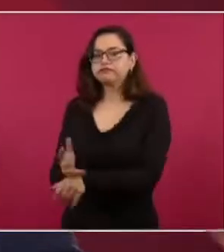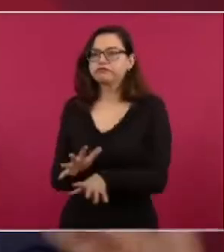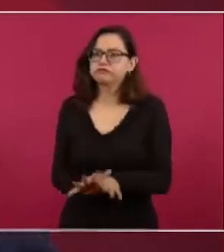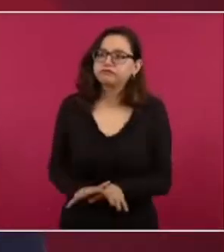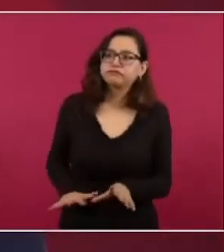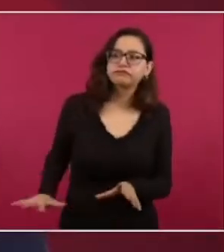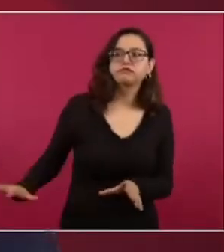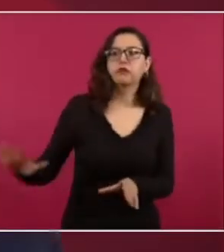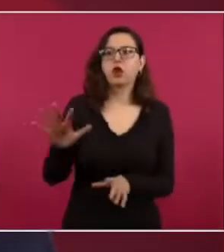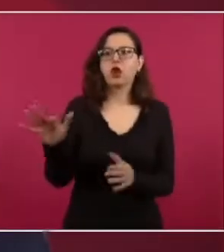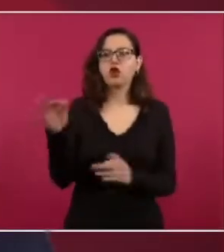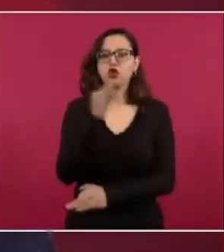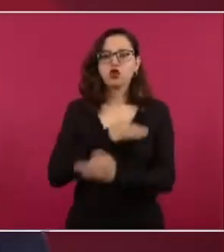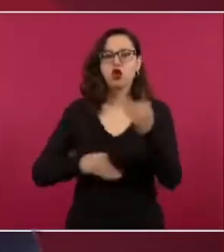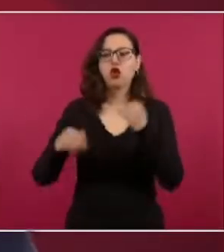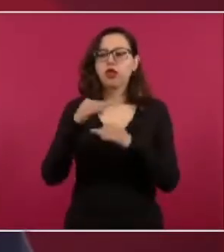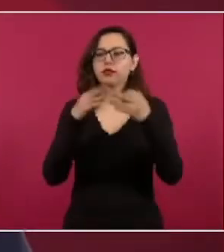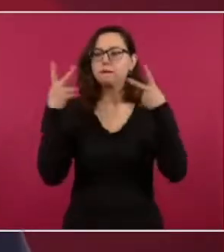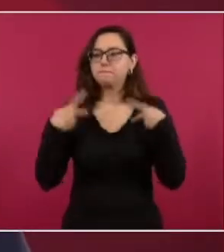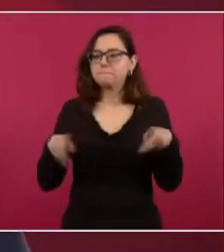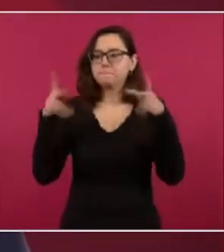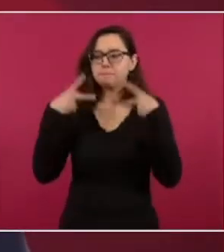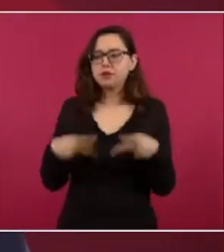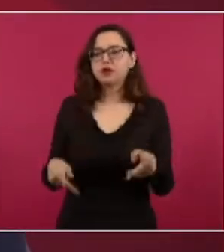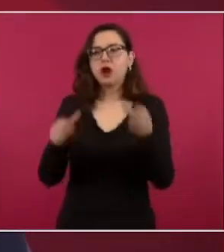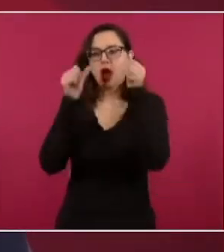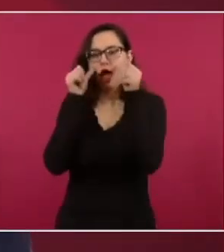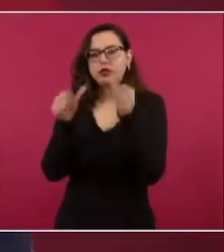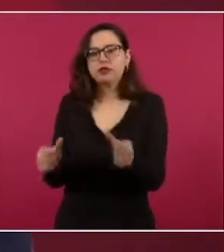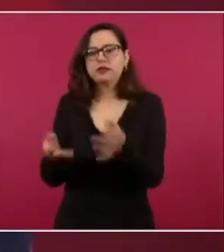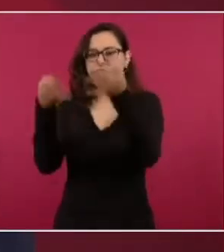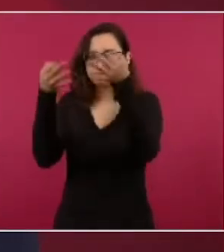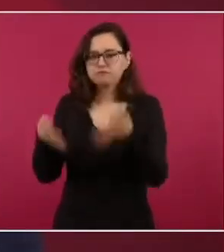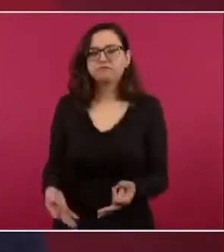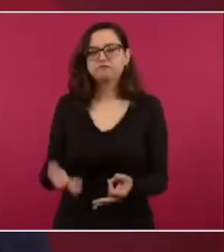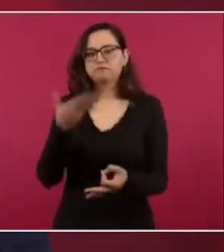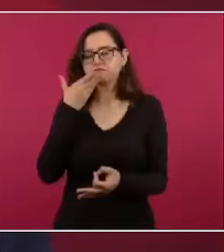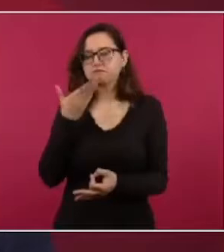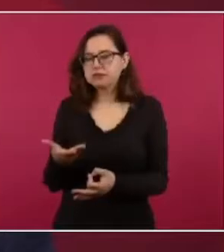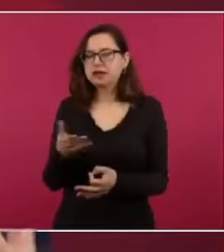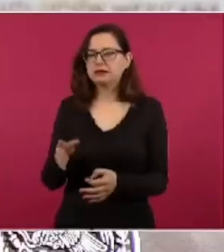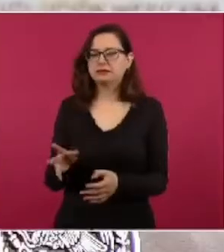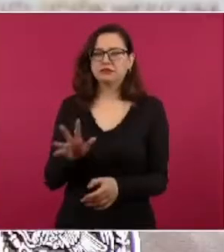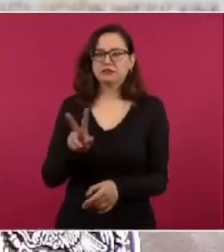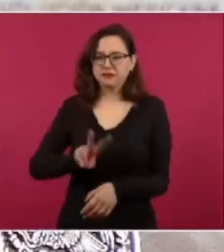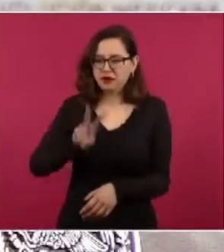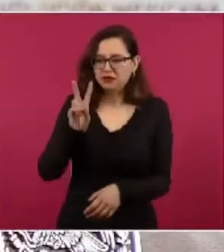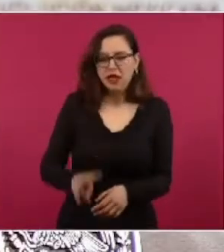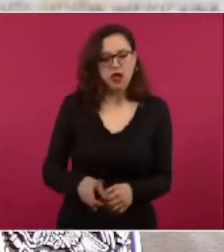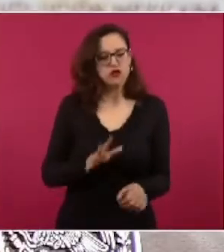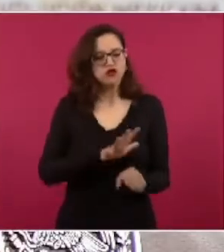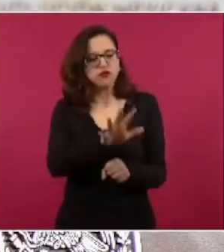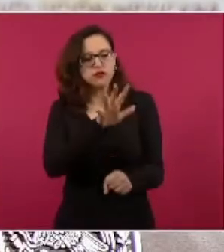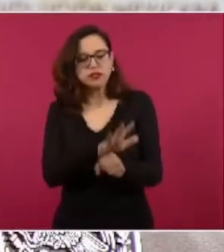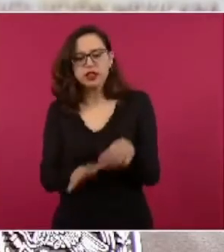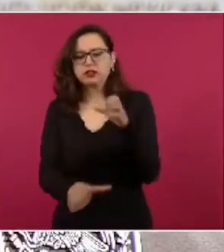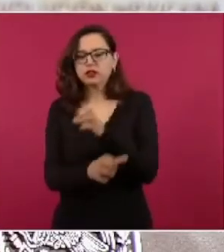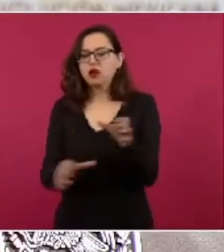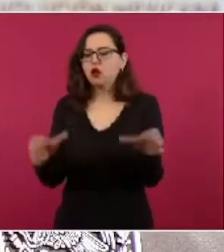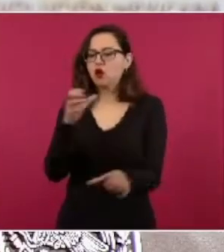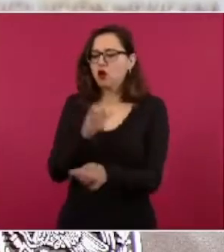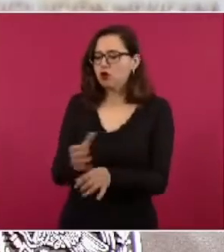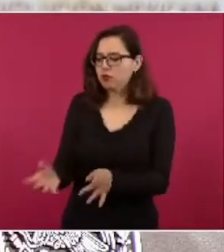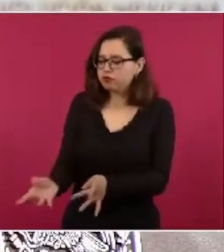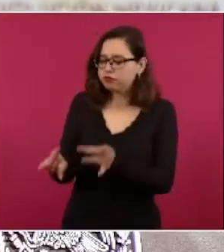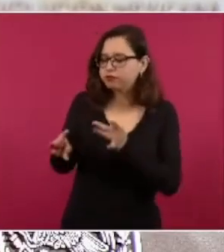extensión sea en todo el país, sea cualitativa y cuantitativa, es decir, que tengamos estos mismos niveles